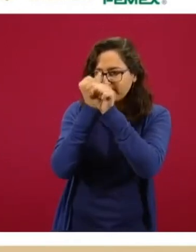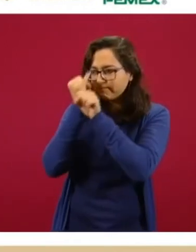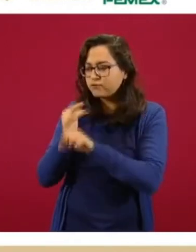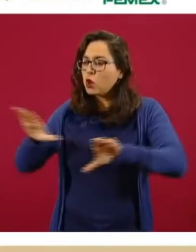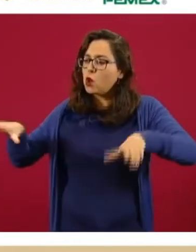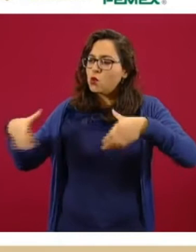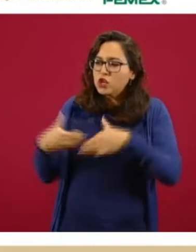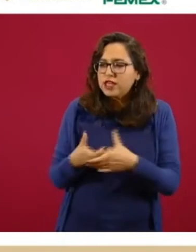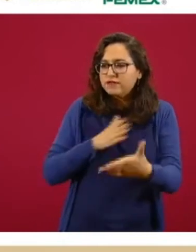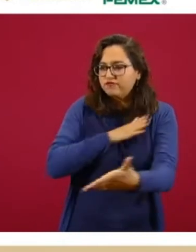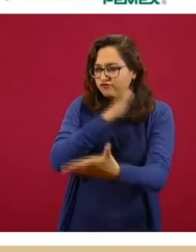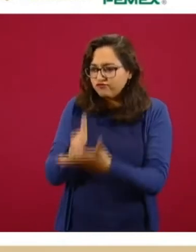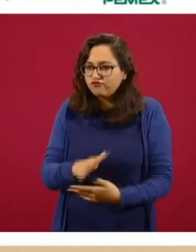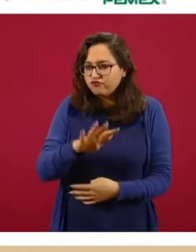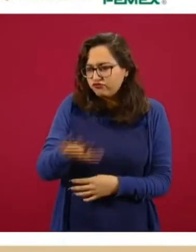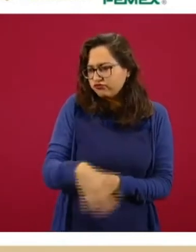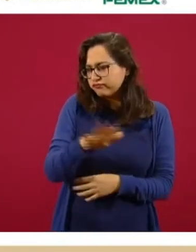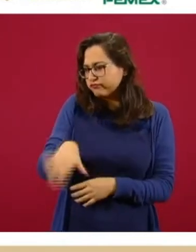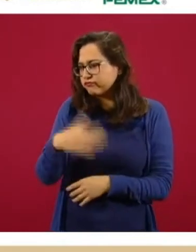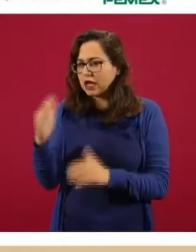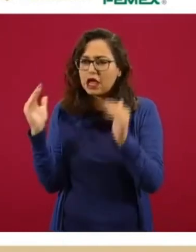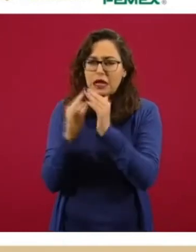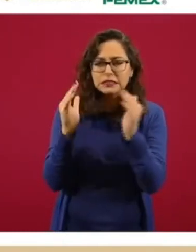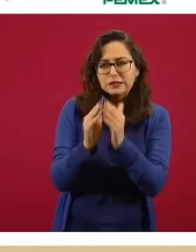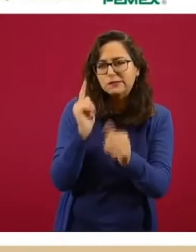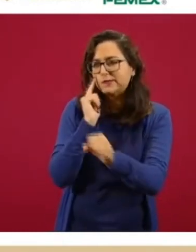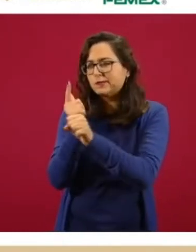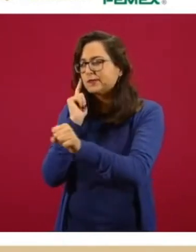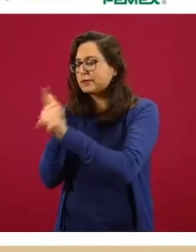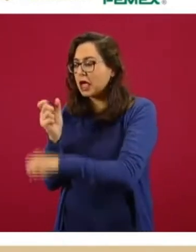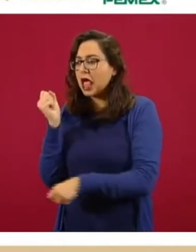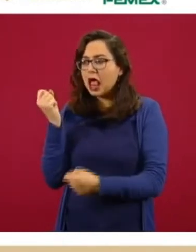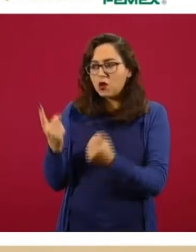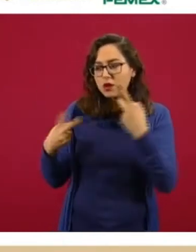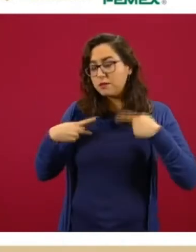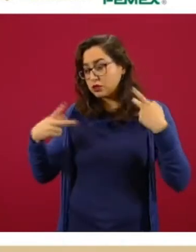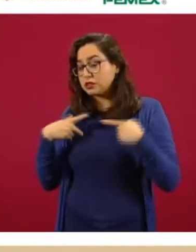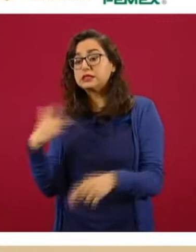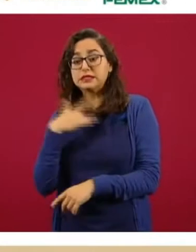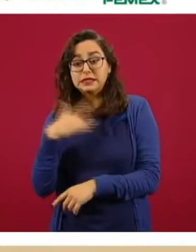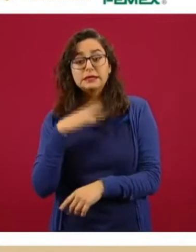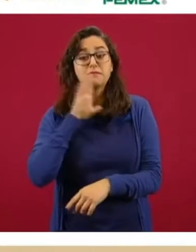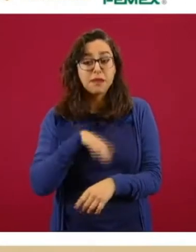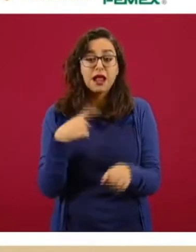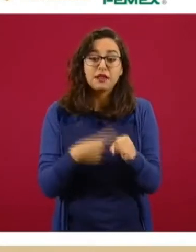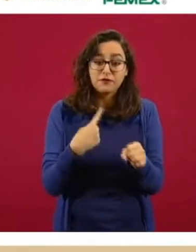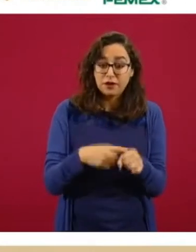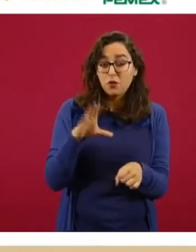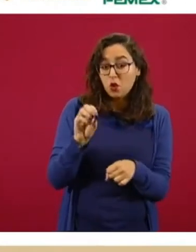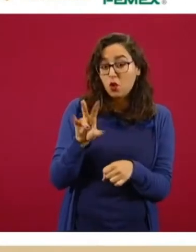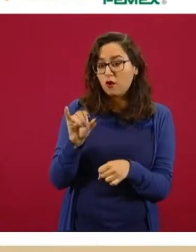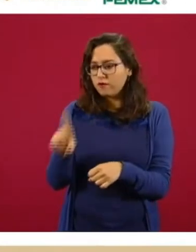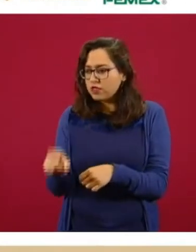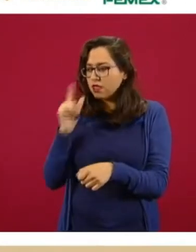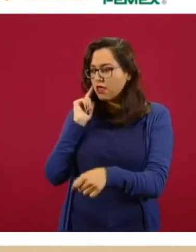para investigar si en las casas existe alguien que ha tenido los síntomas de COVID, si hay alguien que tiene las condiciones de riesgo, y